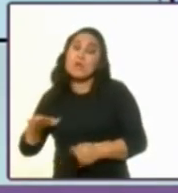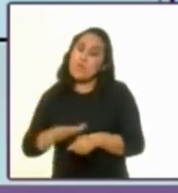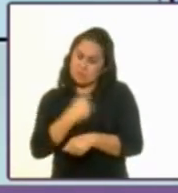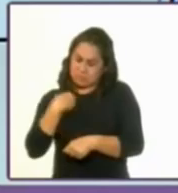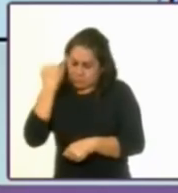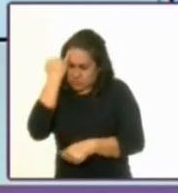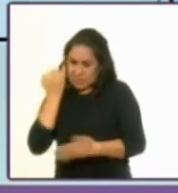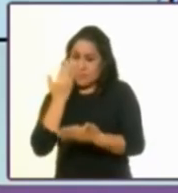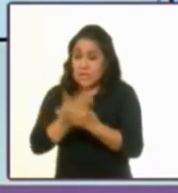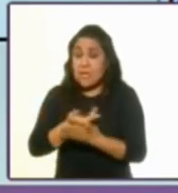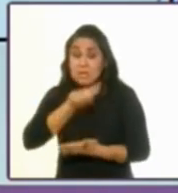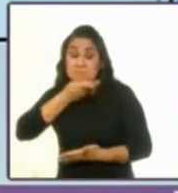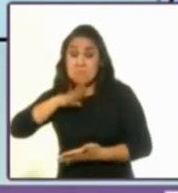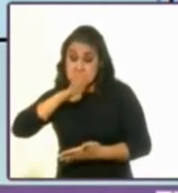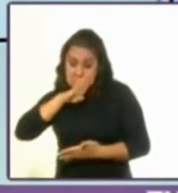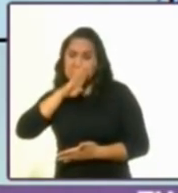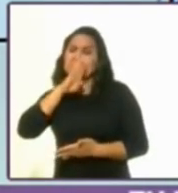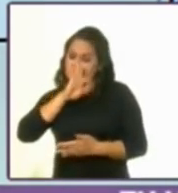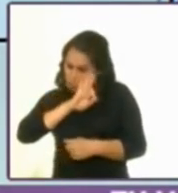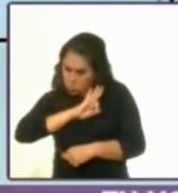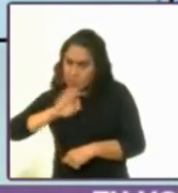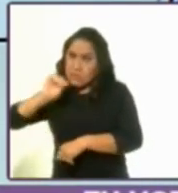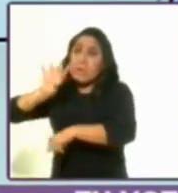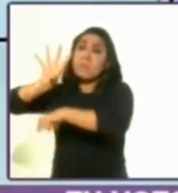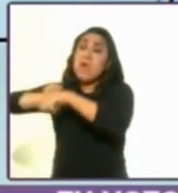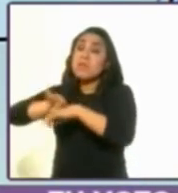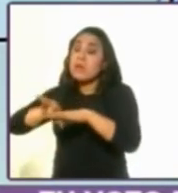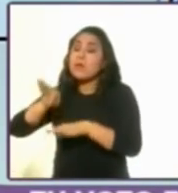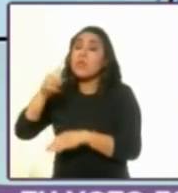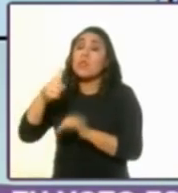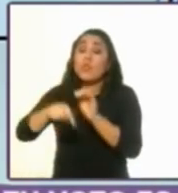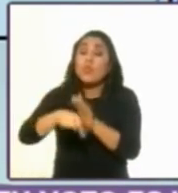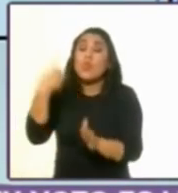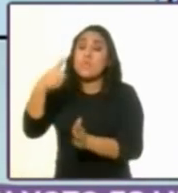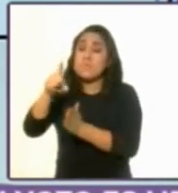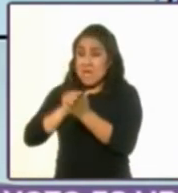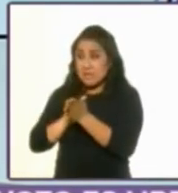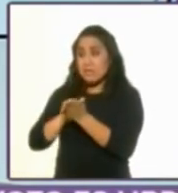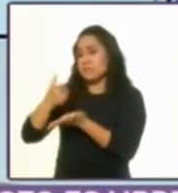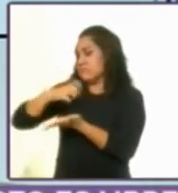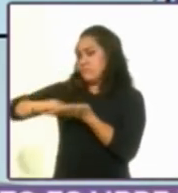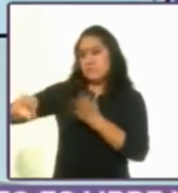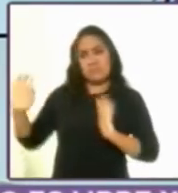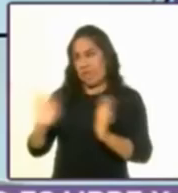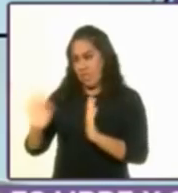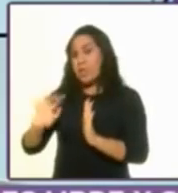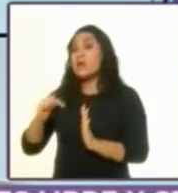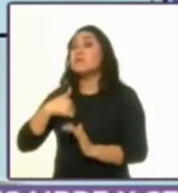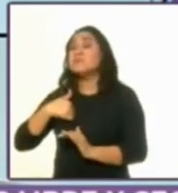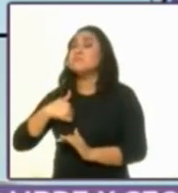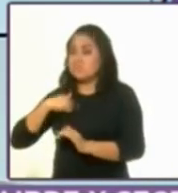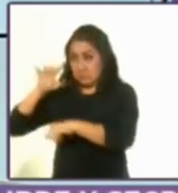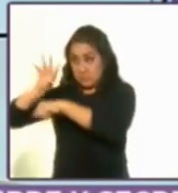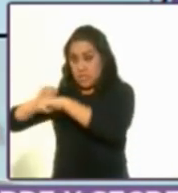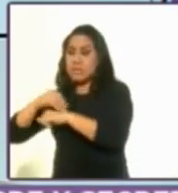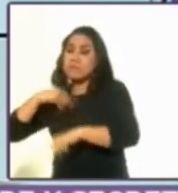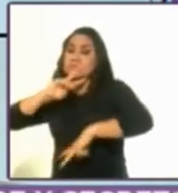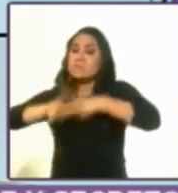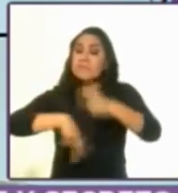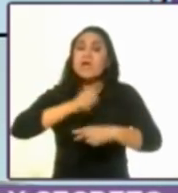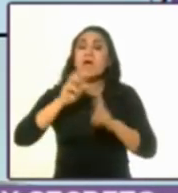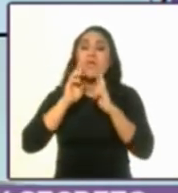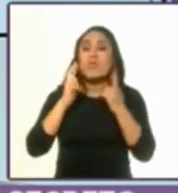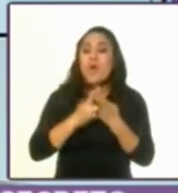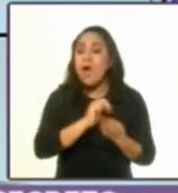puedan tener un permiso de trabajo una vez al mes sin que les descuenten para que puedan asistir a las reuniones escolares